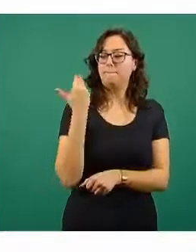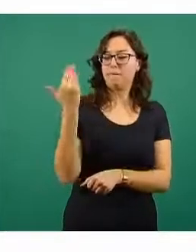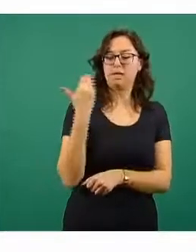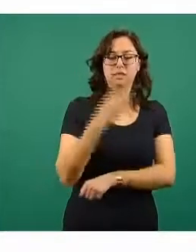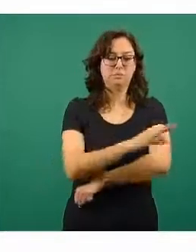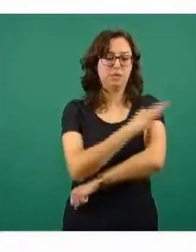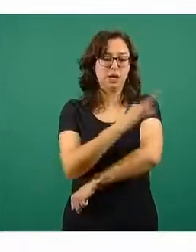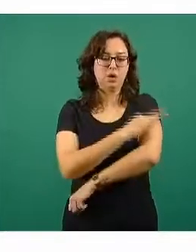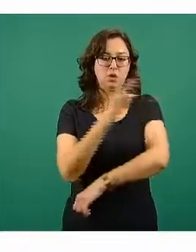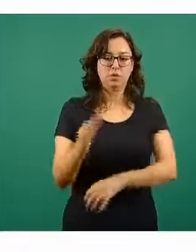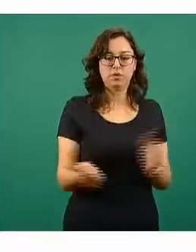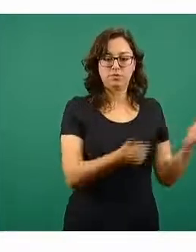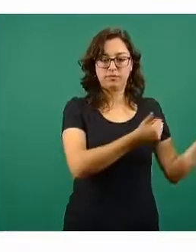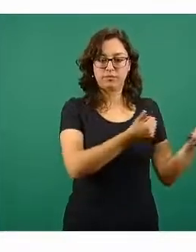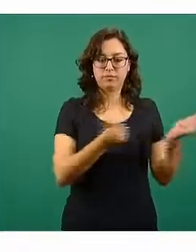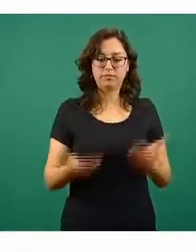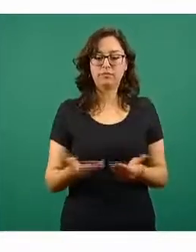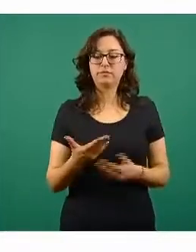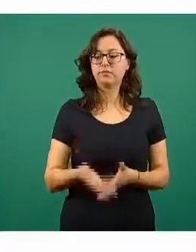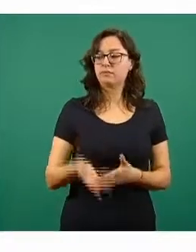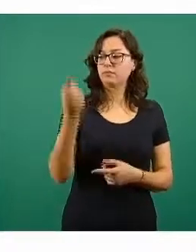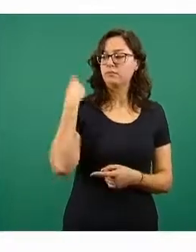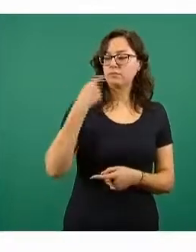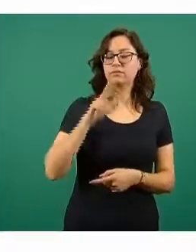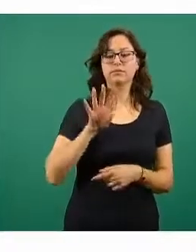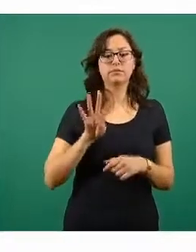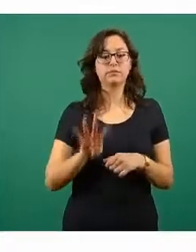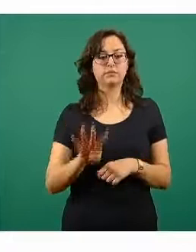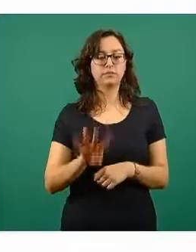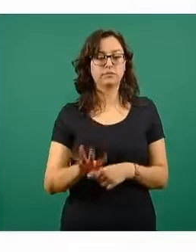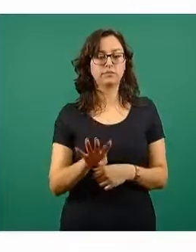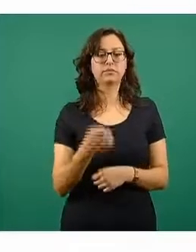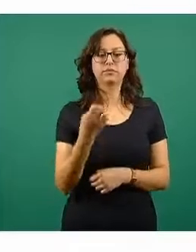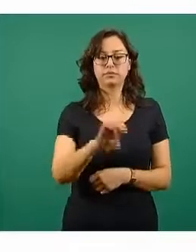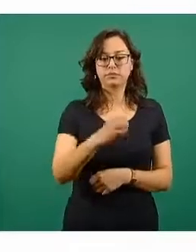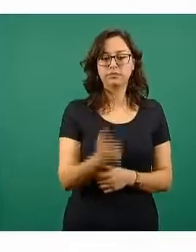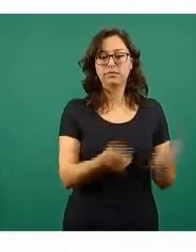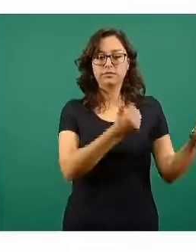recientemente arribado a México el pasado 19 de enero, con